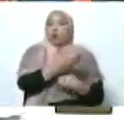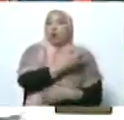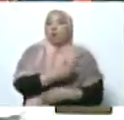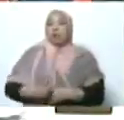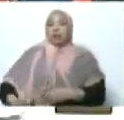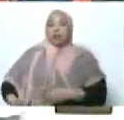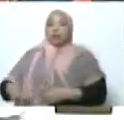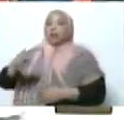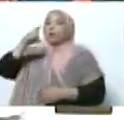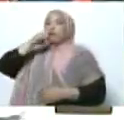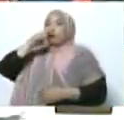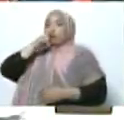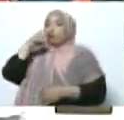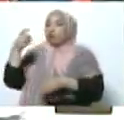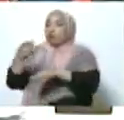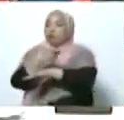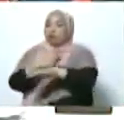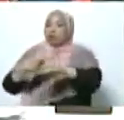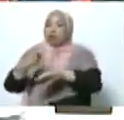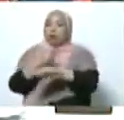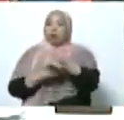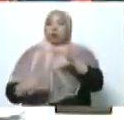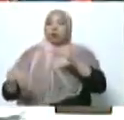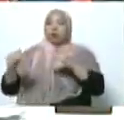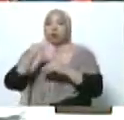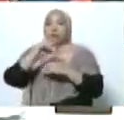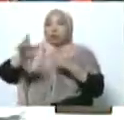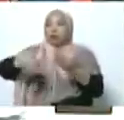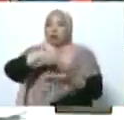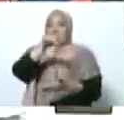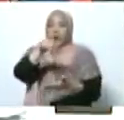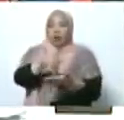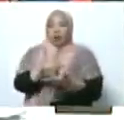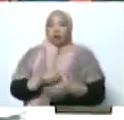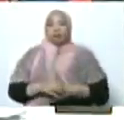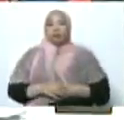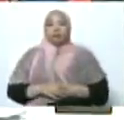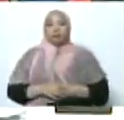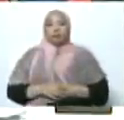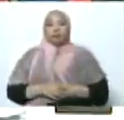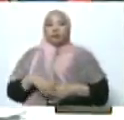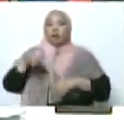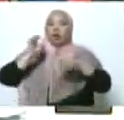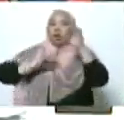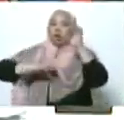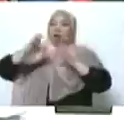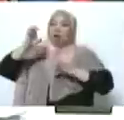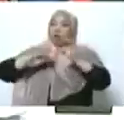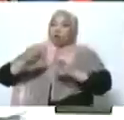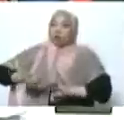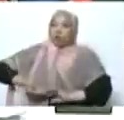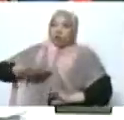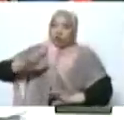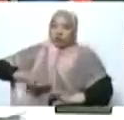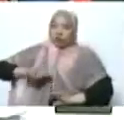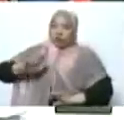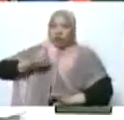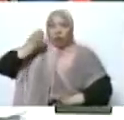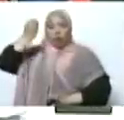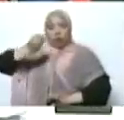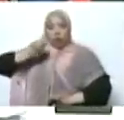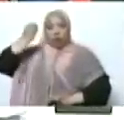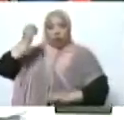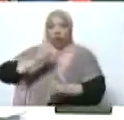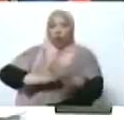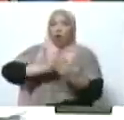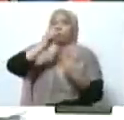político, después de reuniones en la dirección nacional, de la evaluación respectiva de las opiniones y las